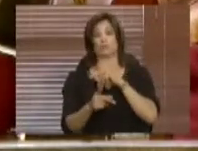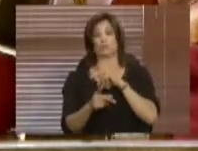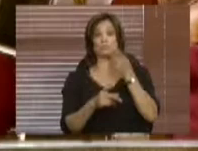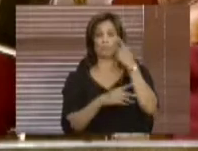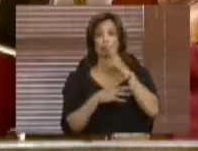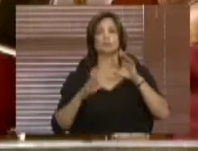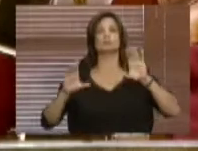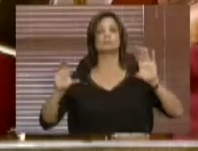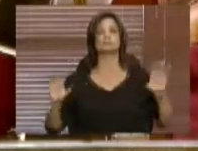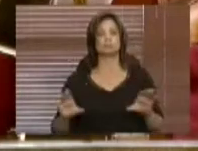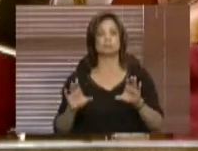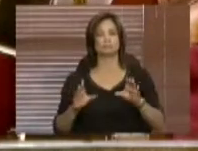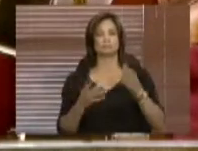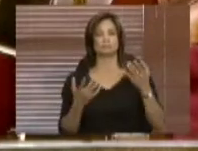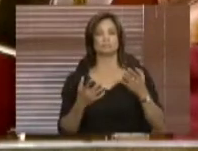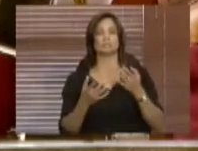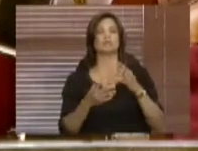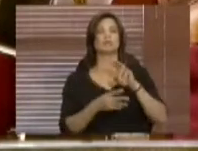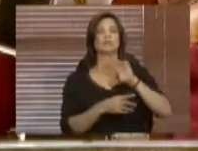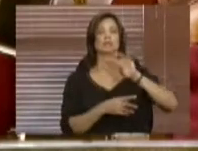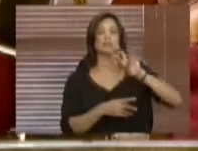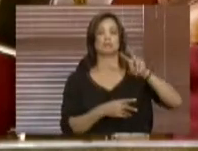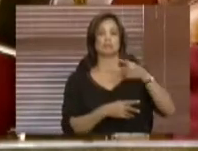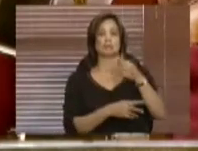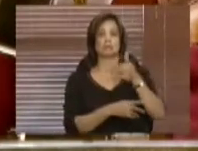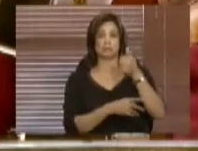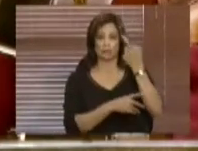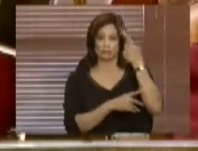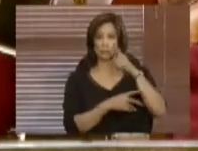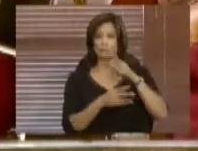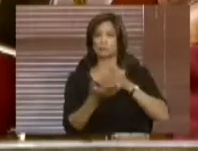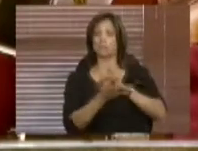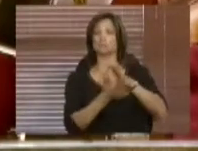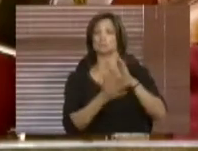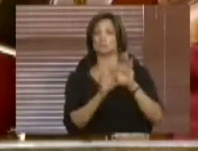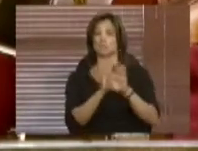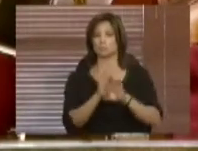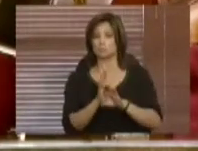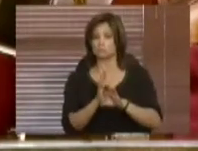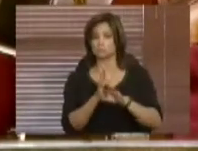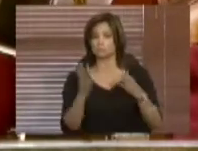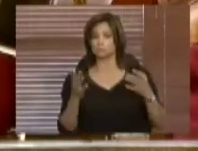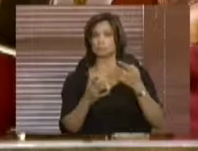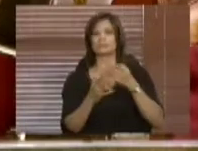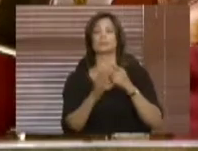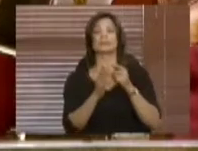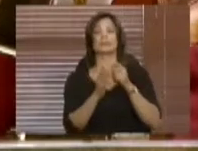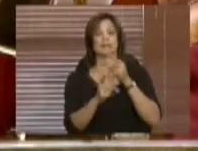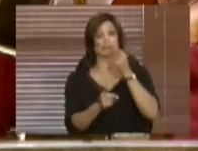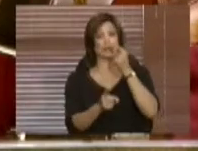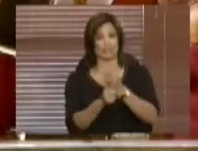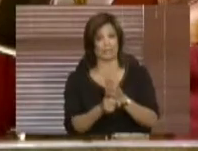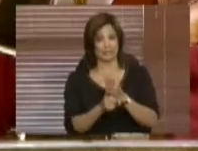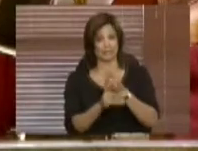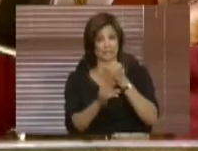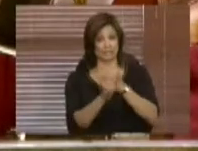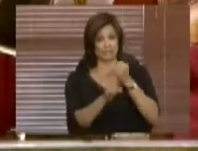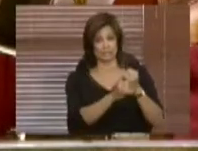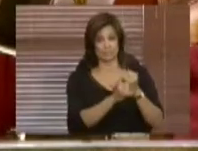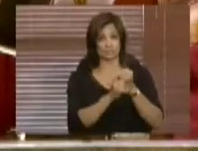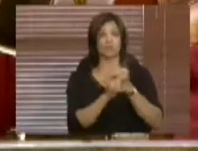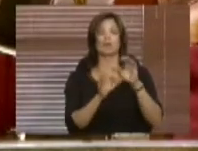se realizaron las 22 jornadas de Derecho Constitucional, legitimación de los órganos de la